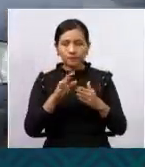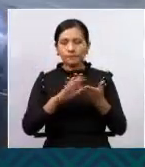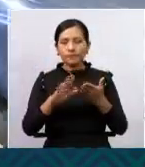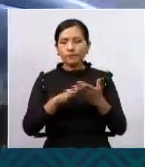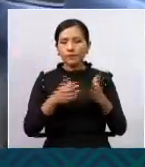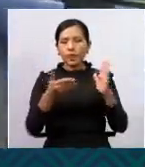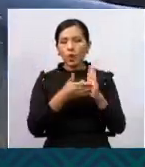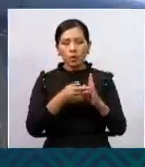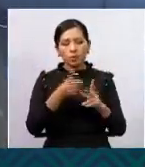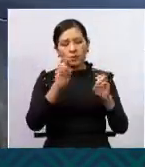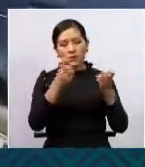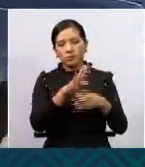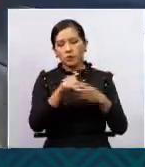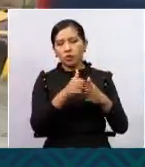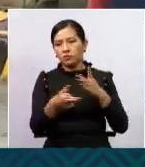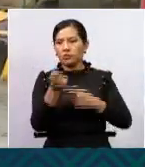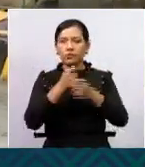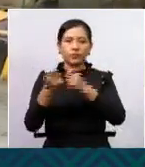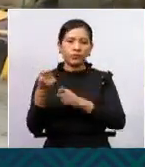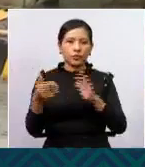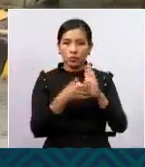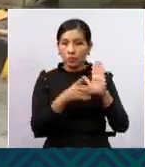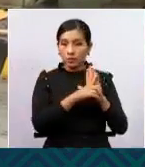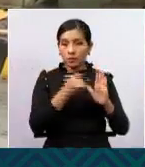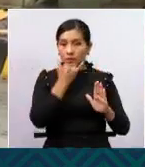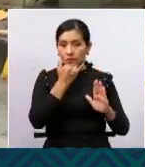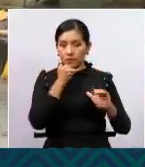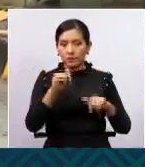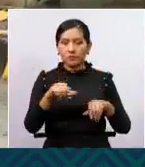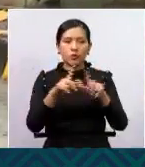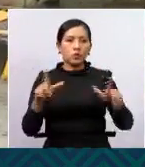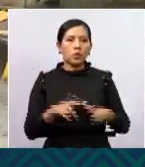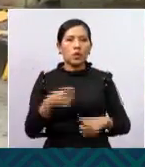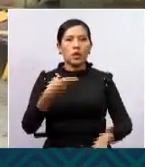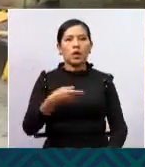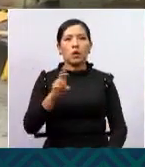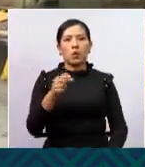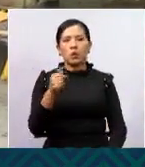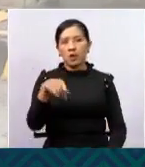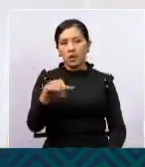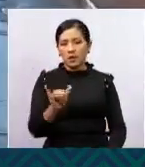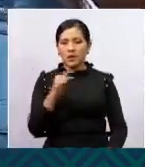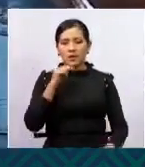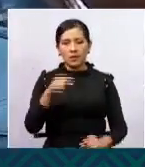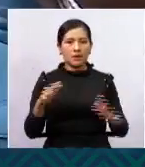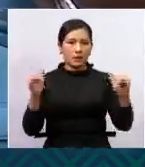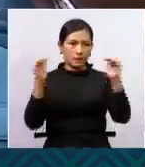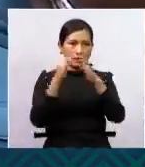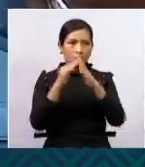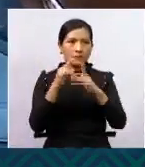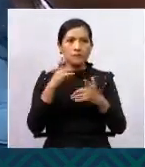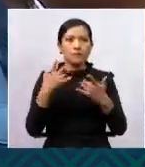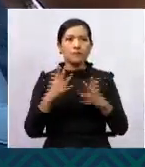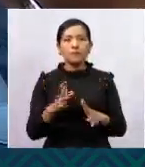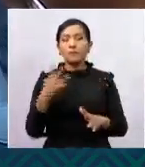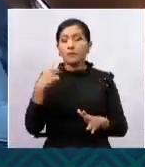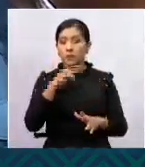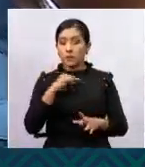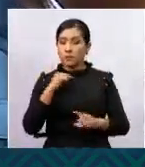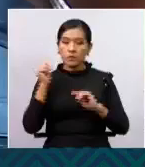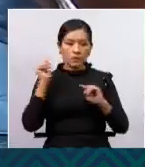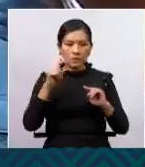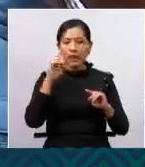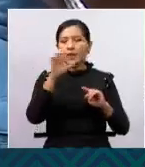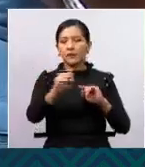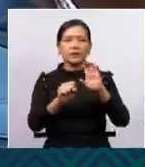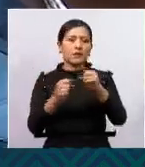operativos de control contra el contrabando acá en la localidad de waki en el departamento de la paz Así mismo ya hemos decomisado